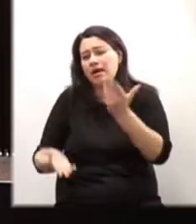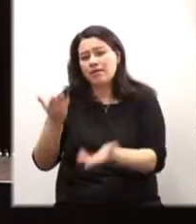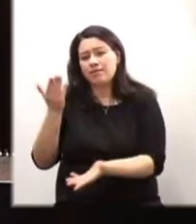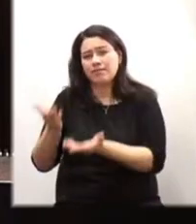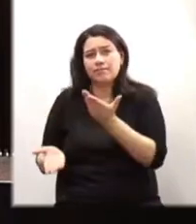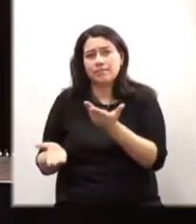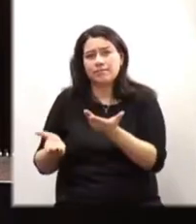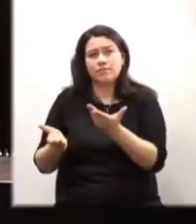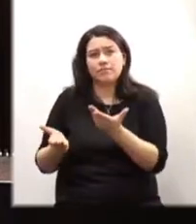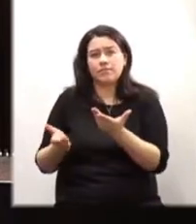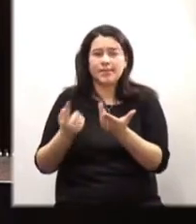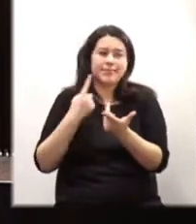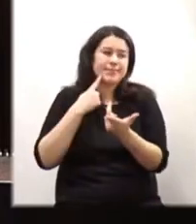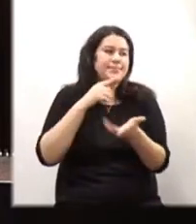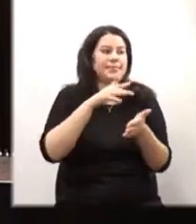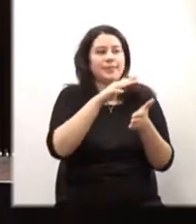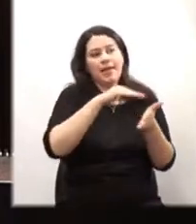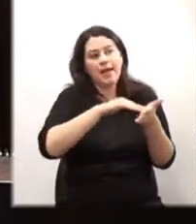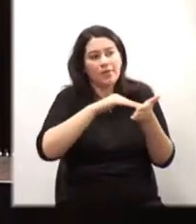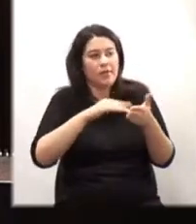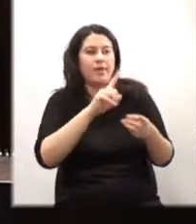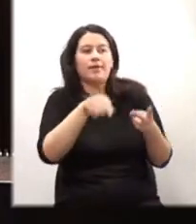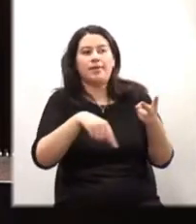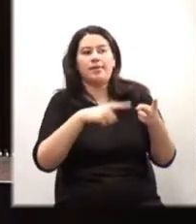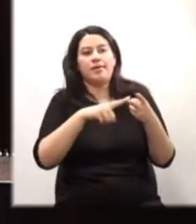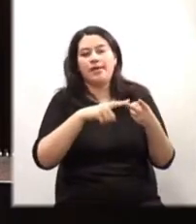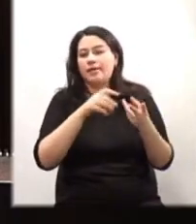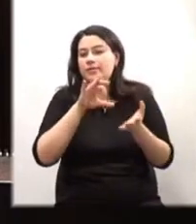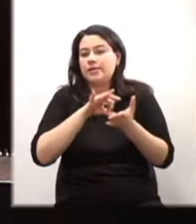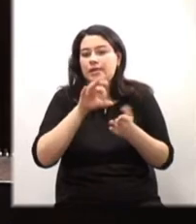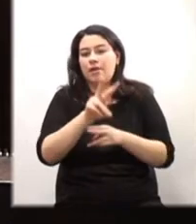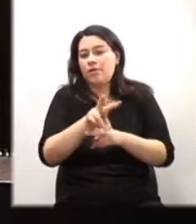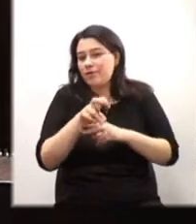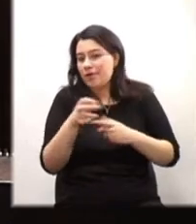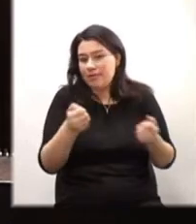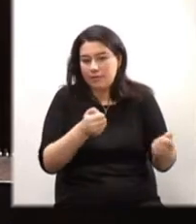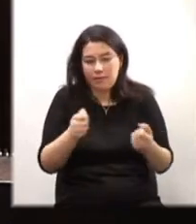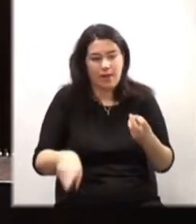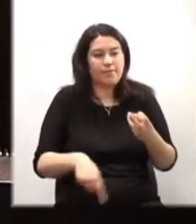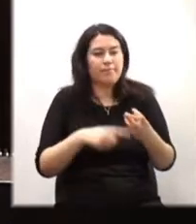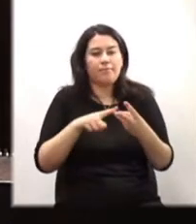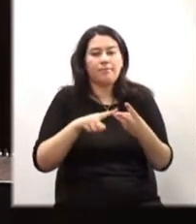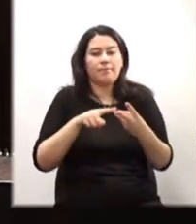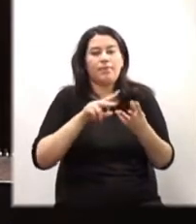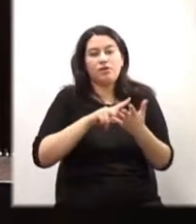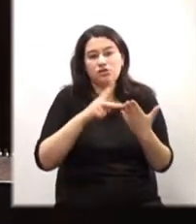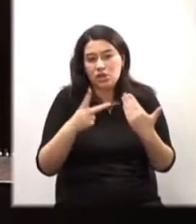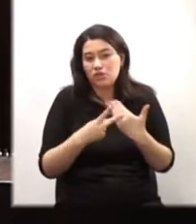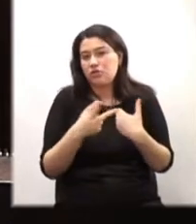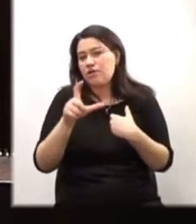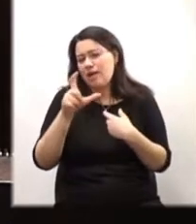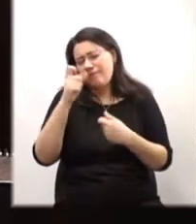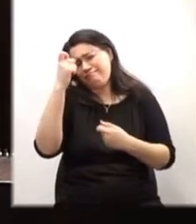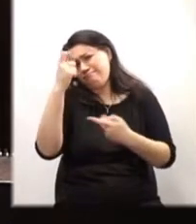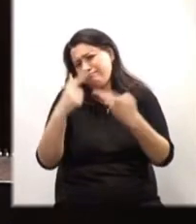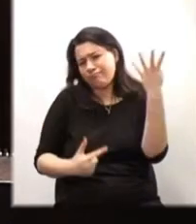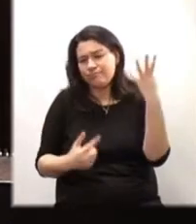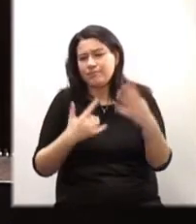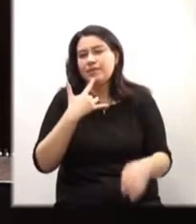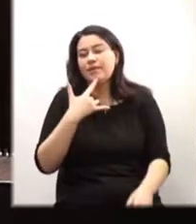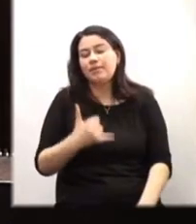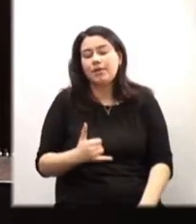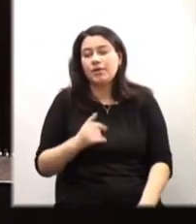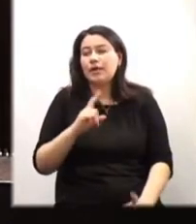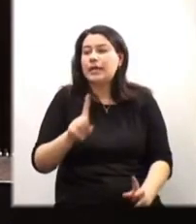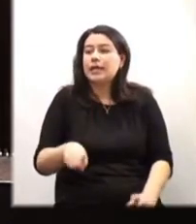puede ser los escáneres de la aduana, puede ser el sistema de control vehicular, puede ser proyectos vinculados al agua, por poner algunos ejemplos,